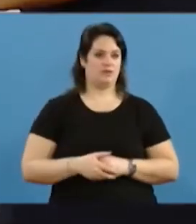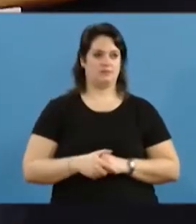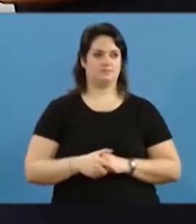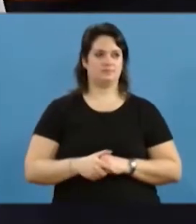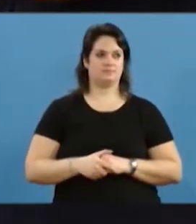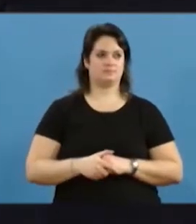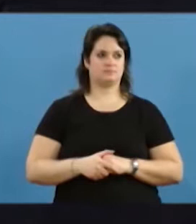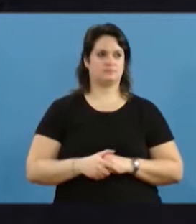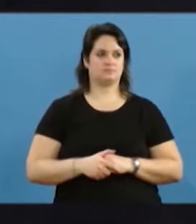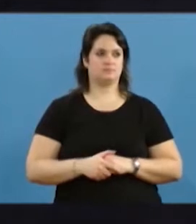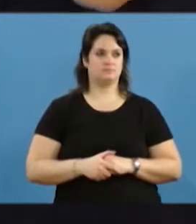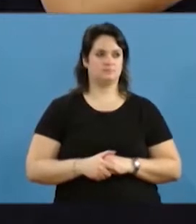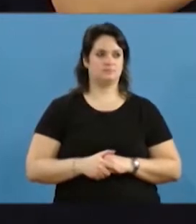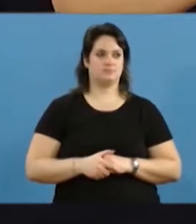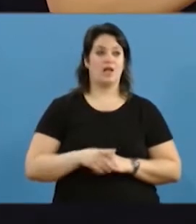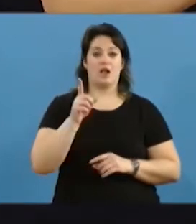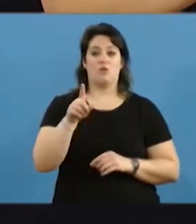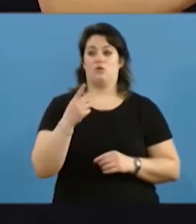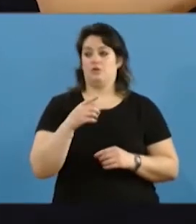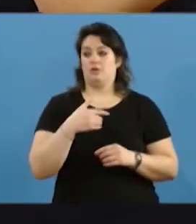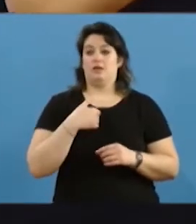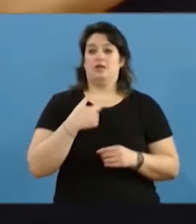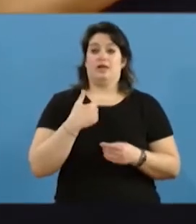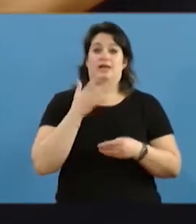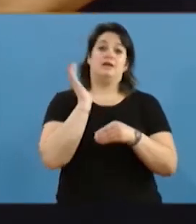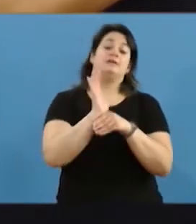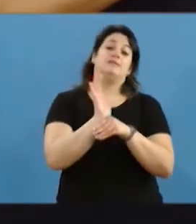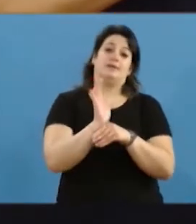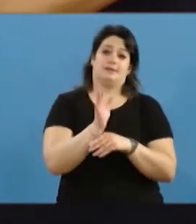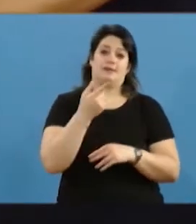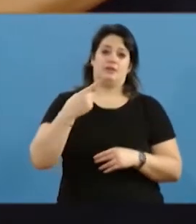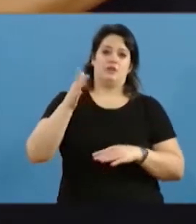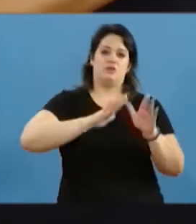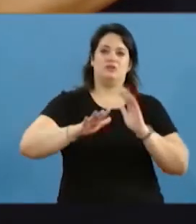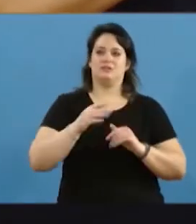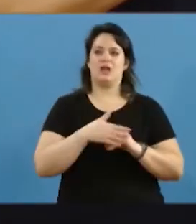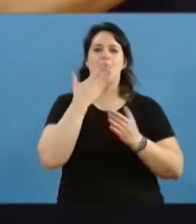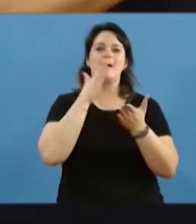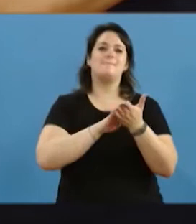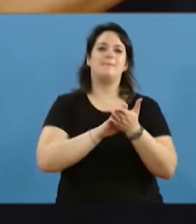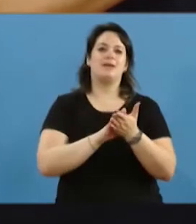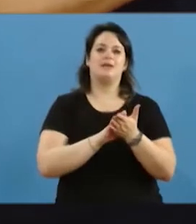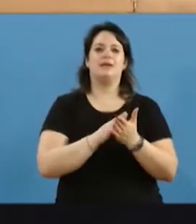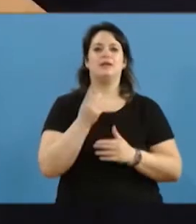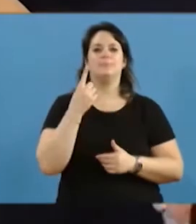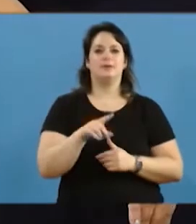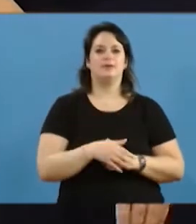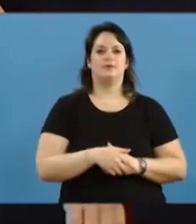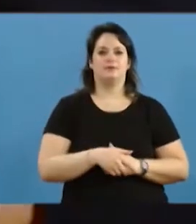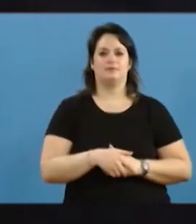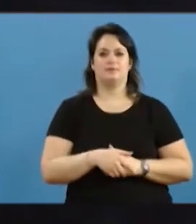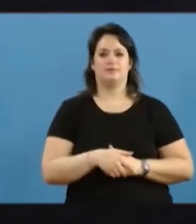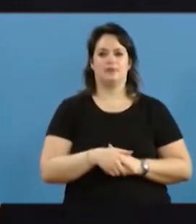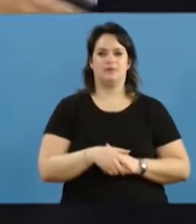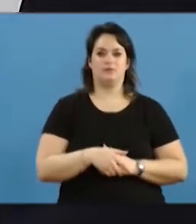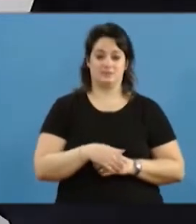Uh-huh. Entonces, nosotros tenemos algunas definiciones con la señora Sofi que se las hicimos en papel, pero vamos a tratar de